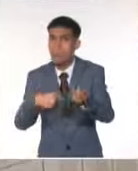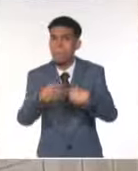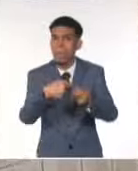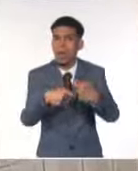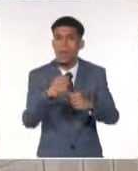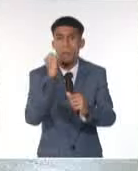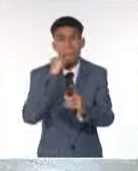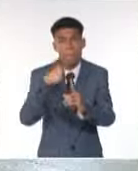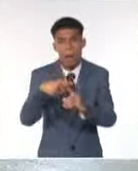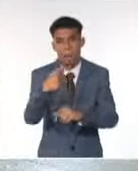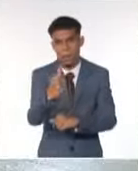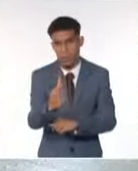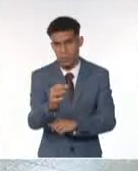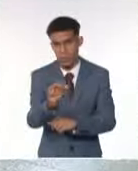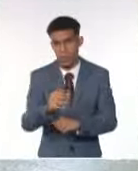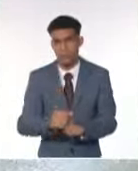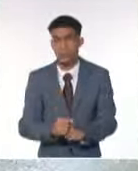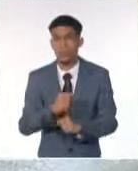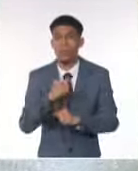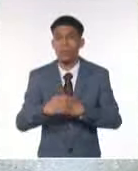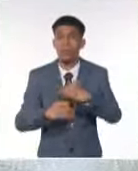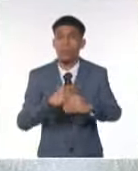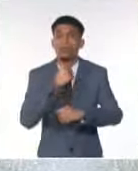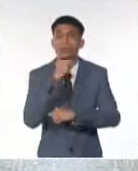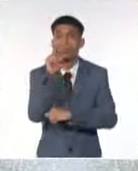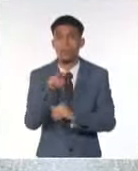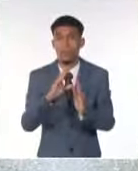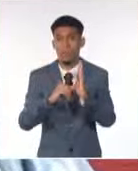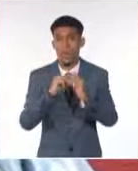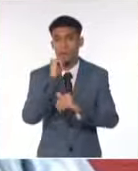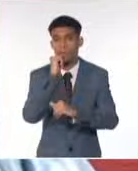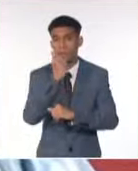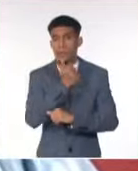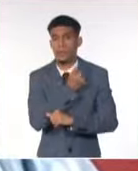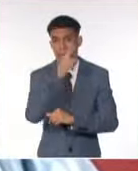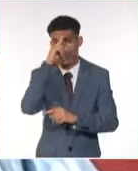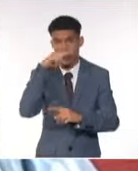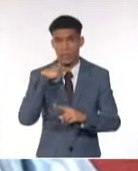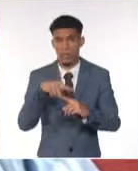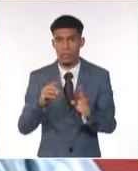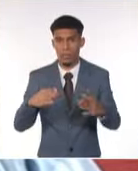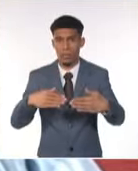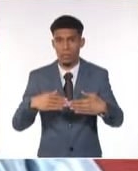precios. Este proceso evaluativo abarcará el mes de septiembre. Al concluir, se